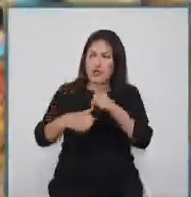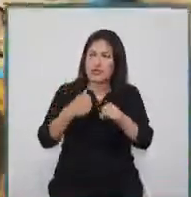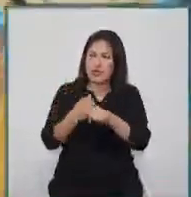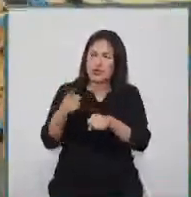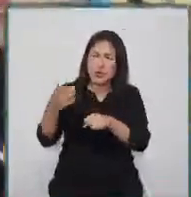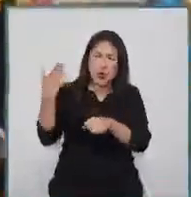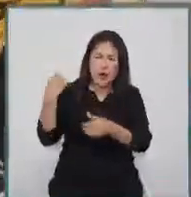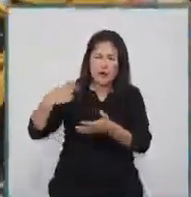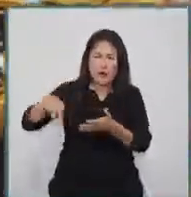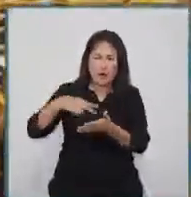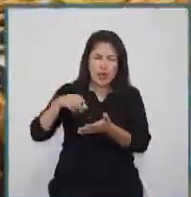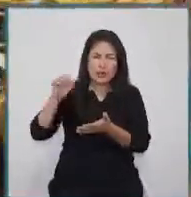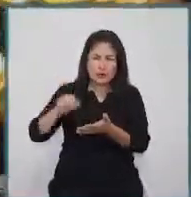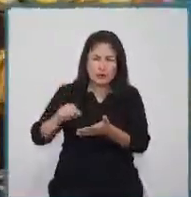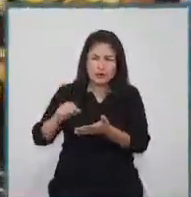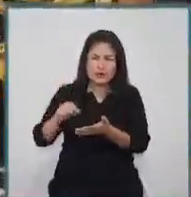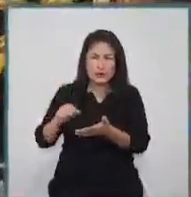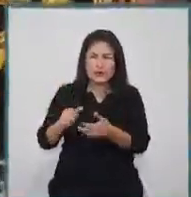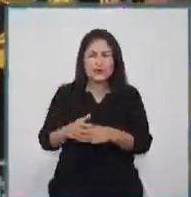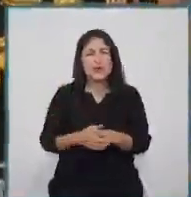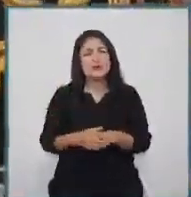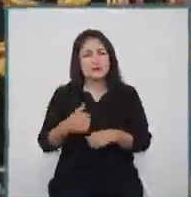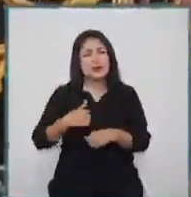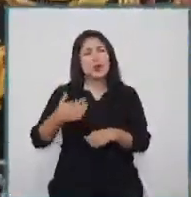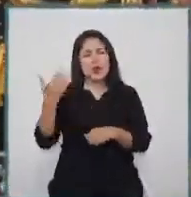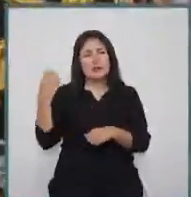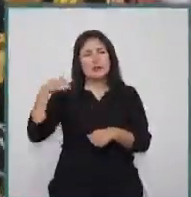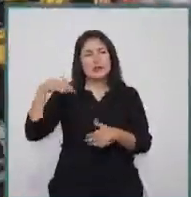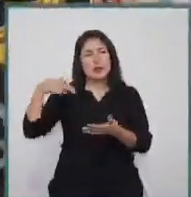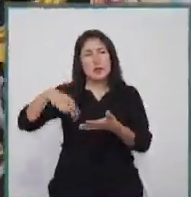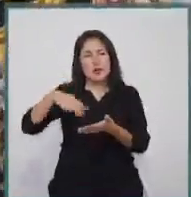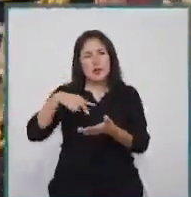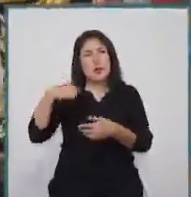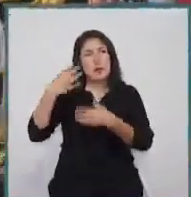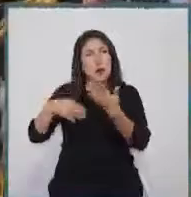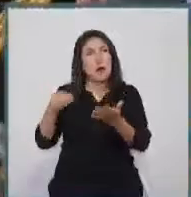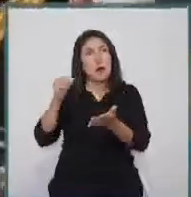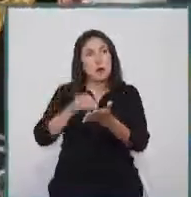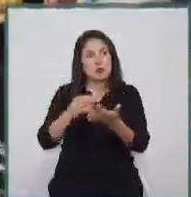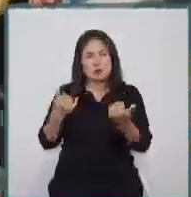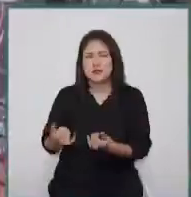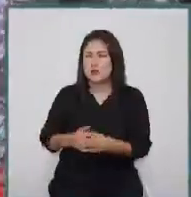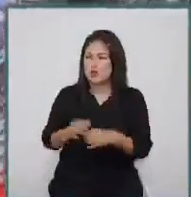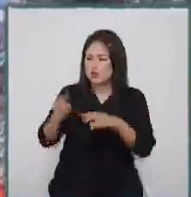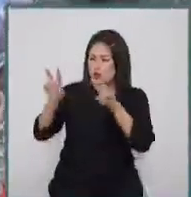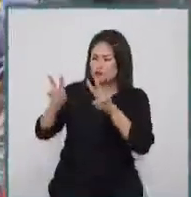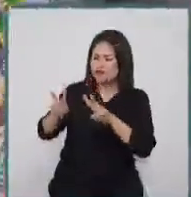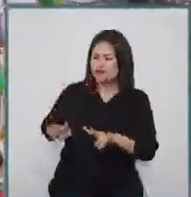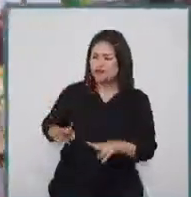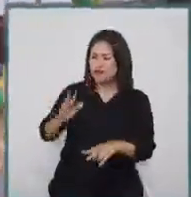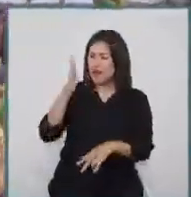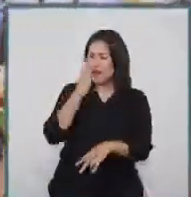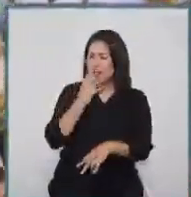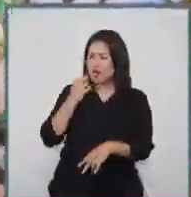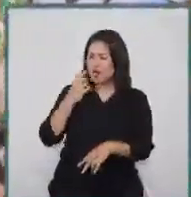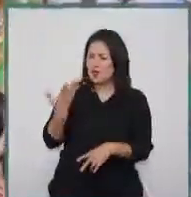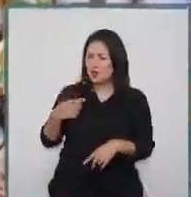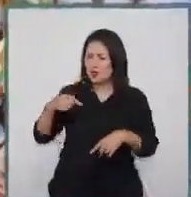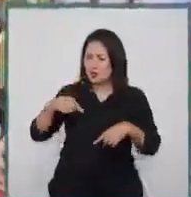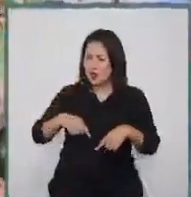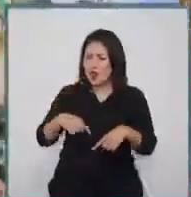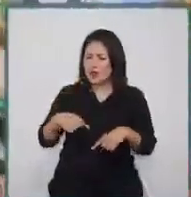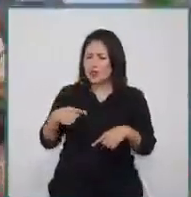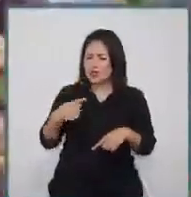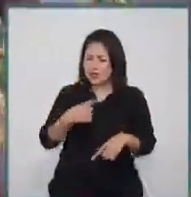3 años. ¿Es la primera vez que bailaba o ya tiene bastantes años bailando? Anteriormente bailé, ahora estoy volviendo a bailar. El traje es hermoso, acá también